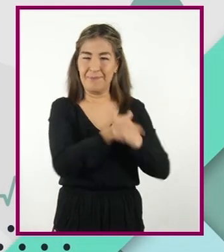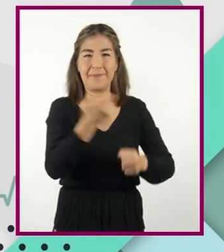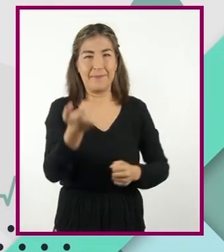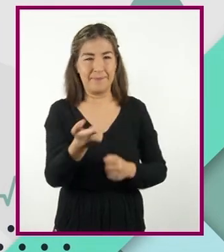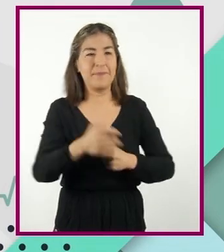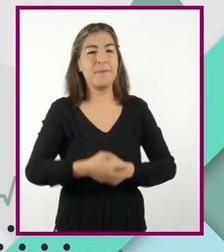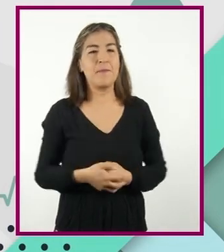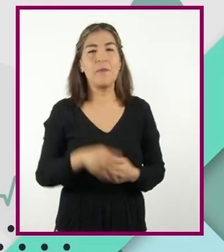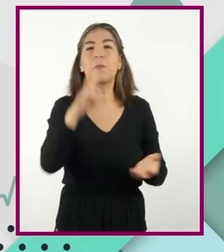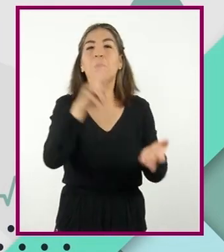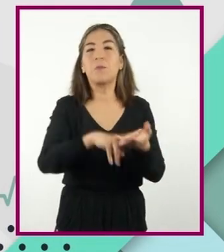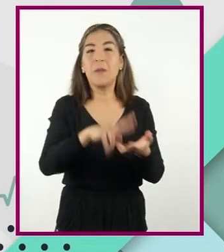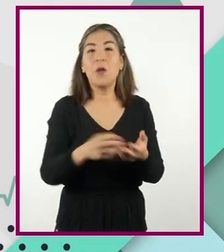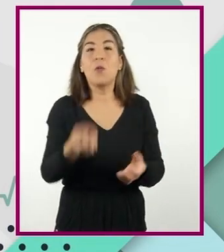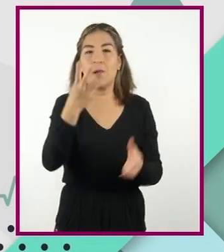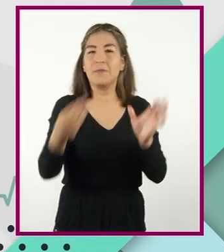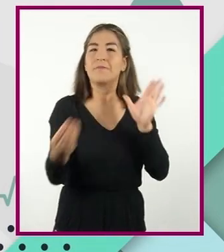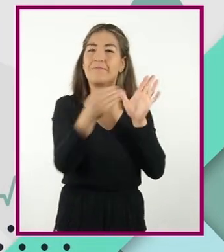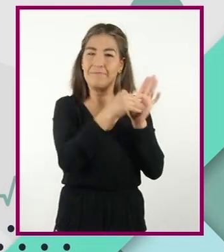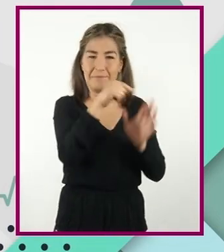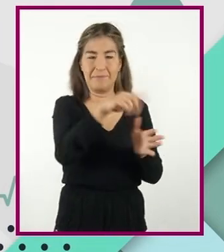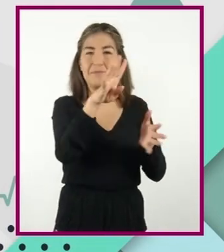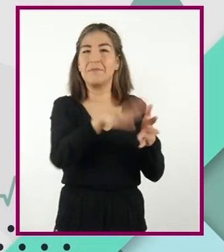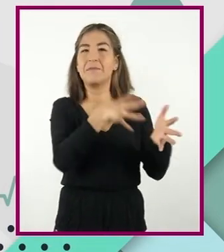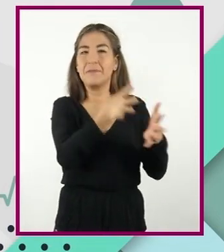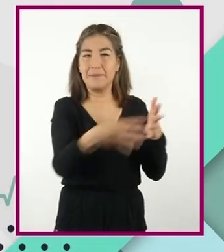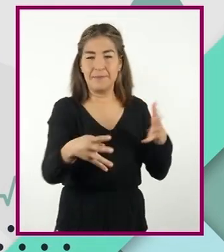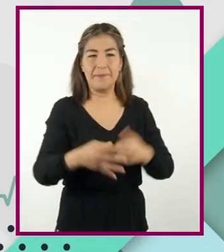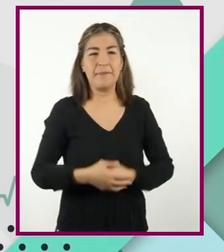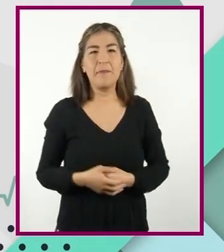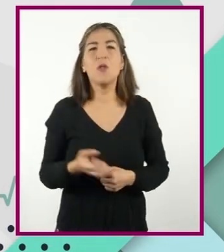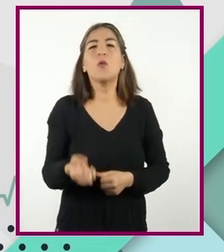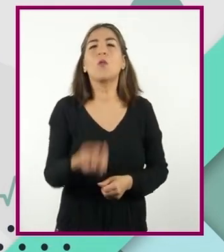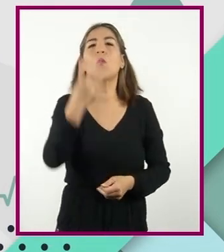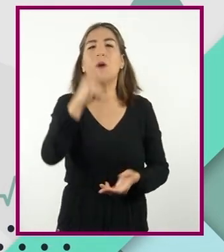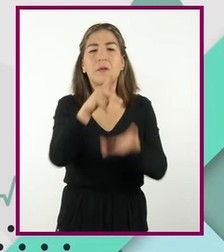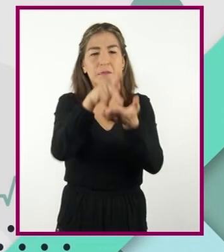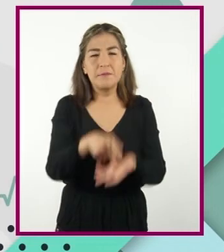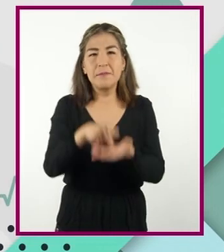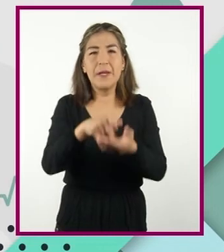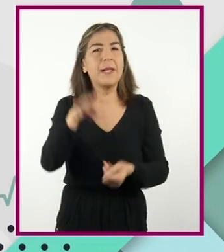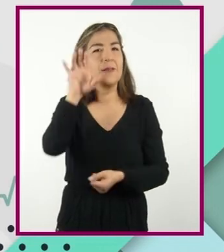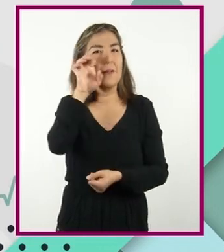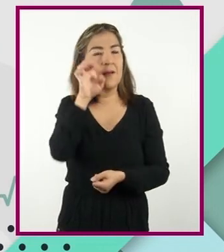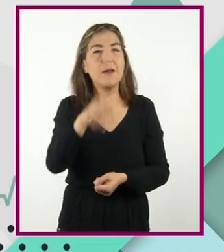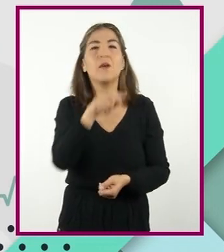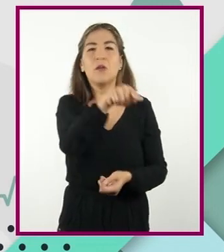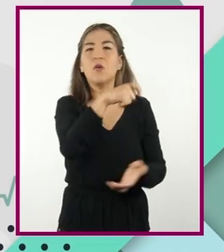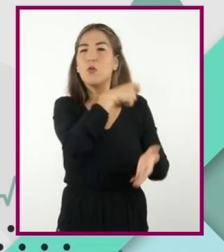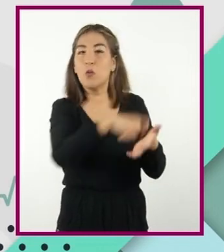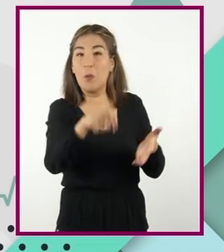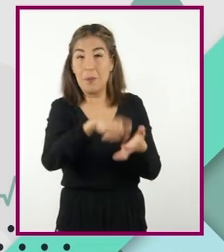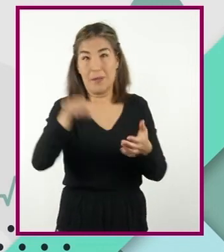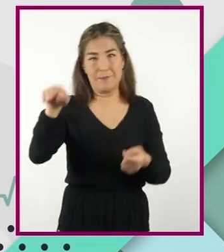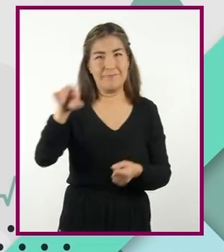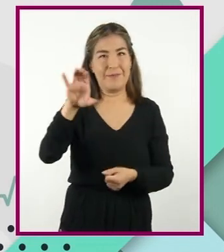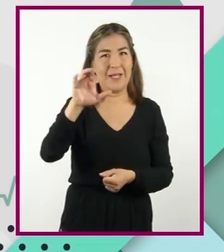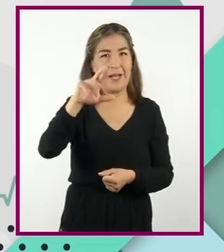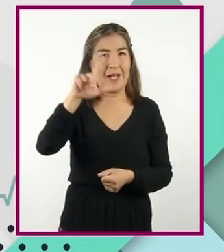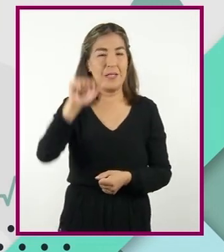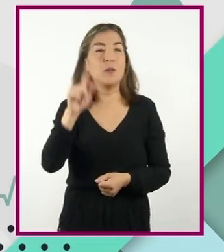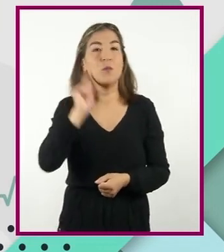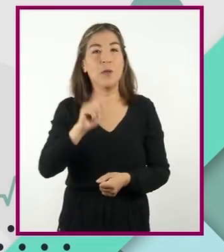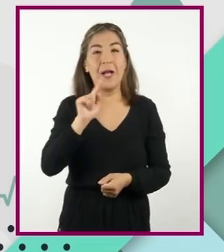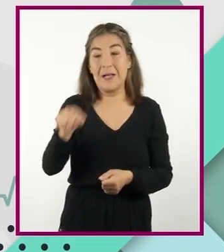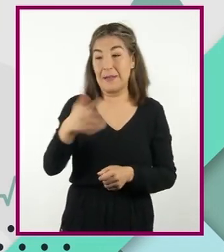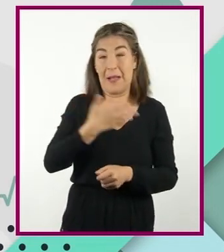Completaremos los valores faltantes en la tabla. Obtendremos cuántos kilogramos de naranja comprará Carla con casi 30